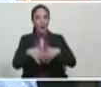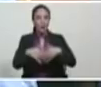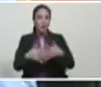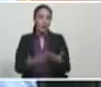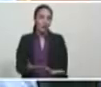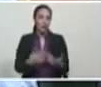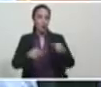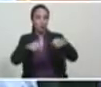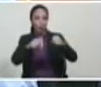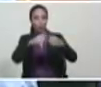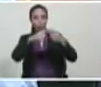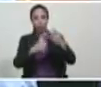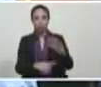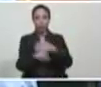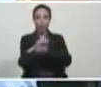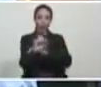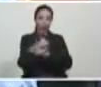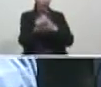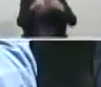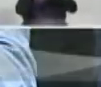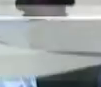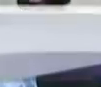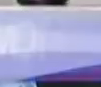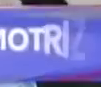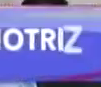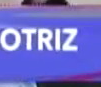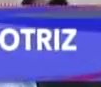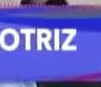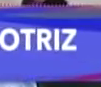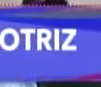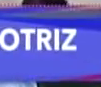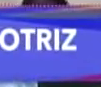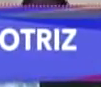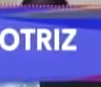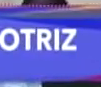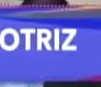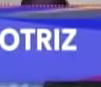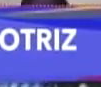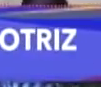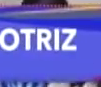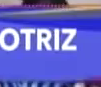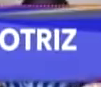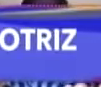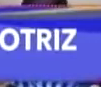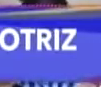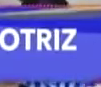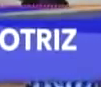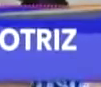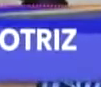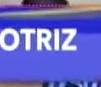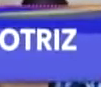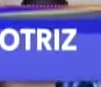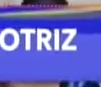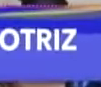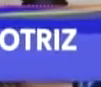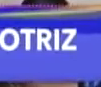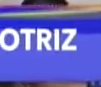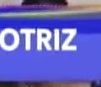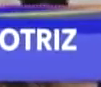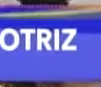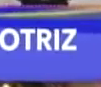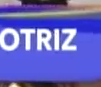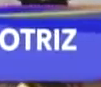automotriz como parte de la gran misión Transporte Venezuela, de la gran misión.